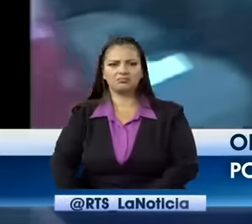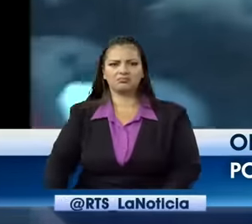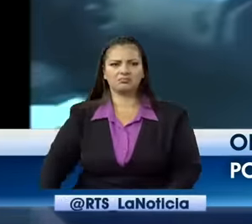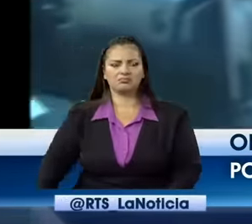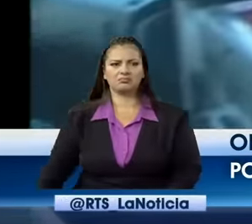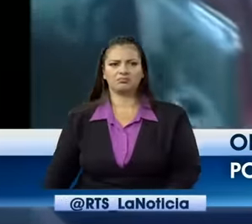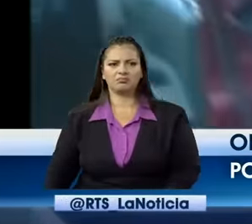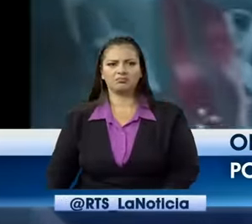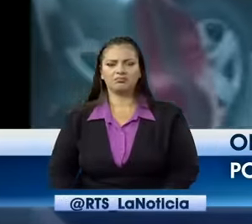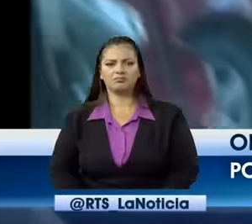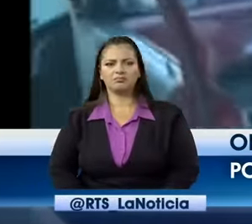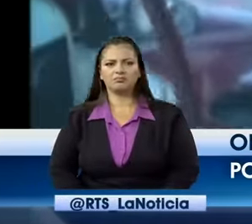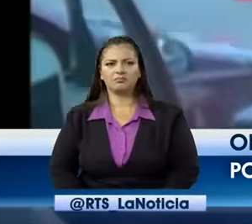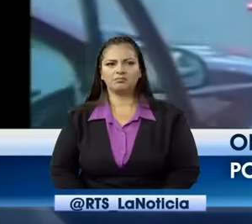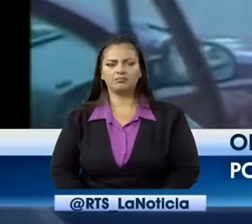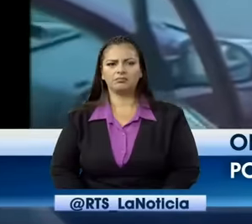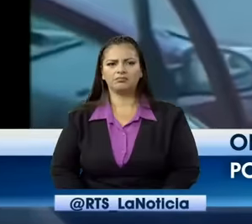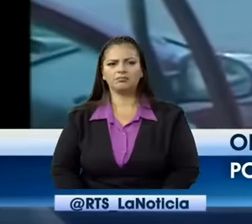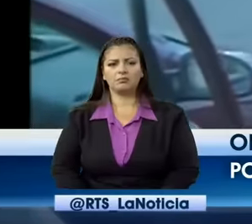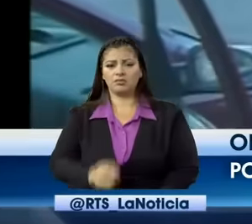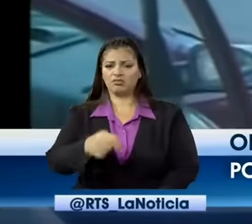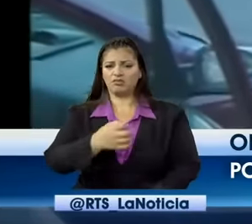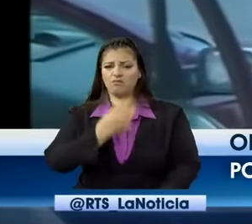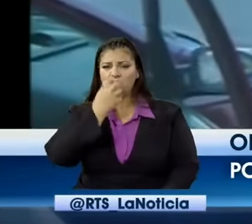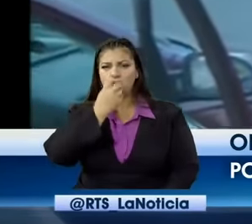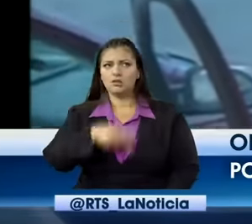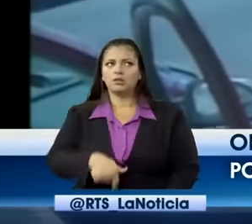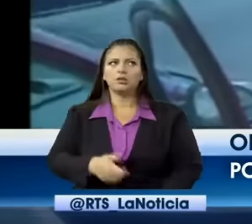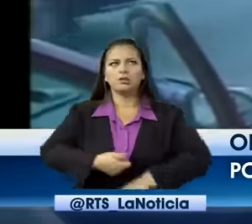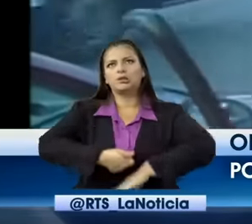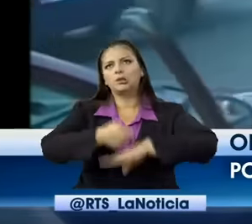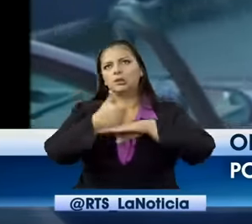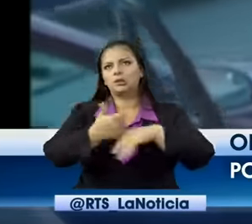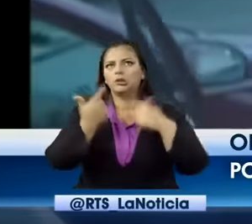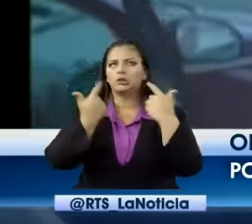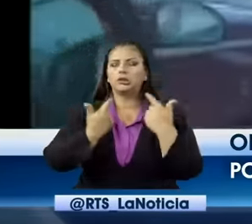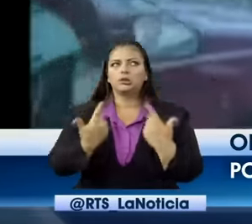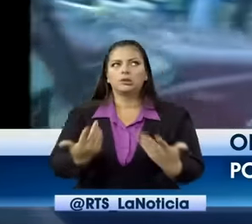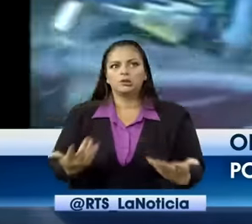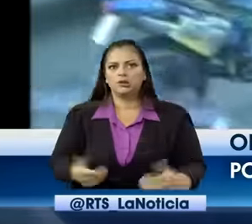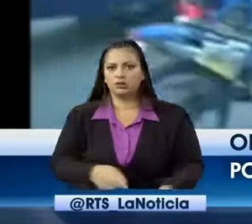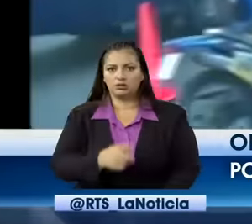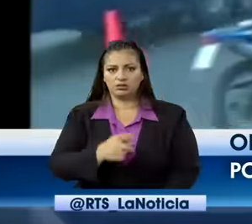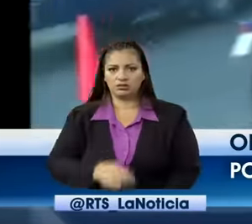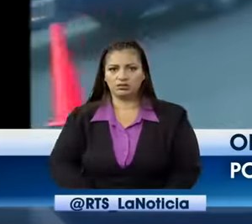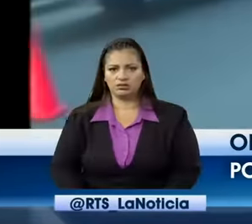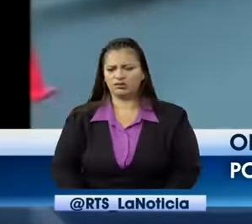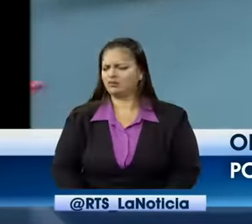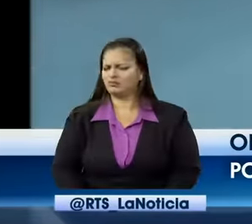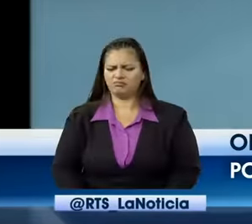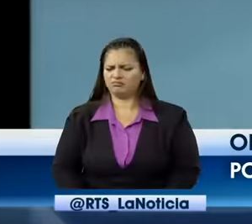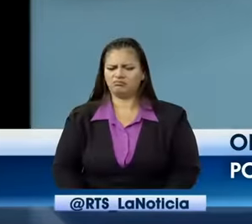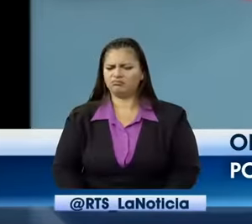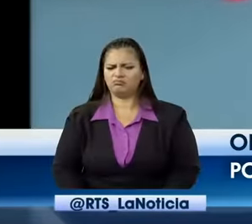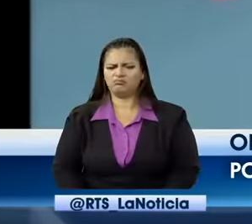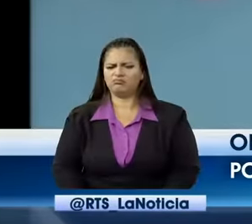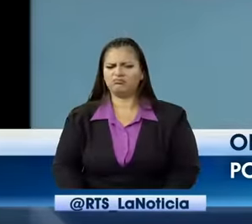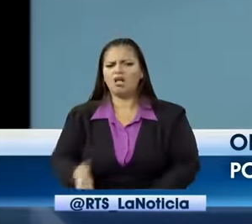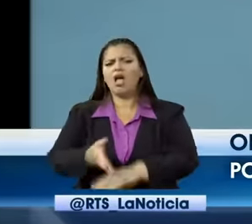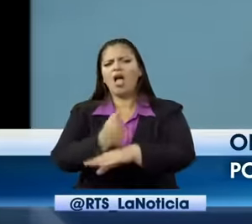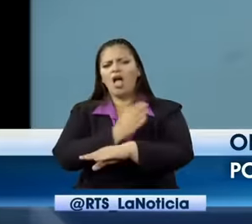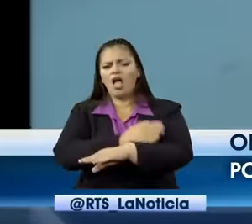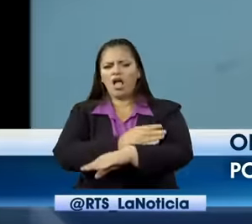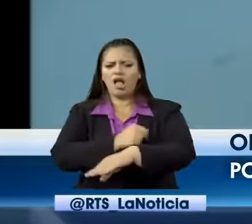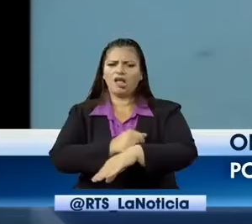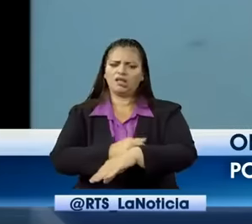no nada porque por eso uno sale con tiempo por por cualquier imprevisto parece Muchas gracias que recordar que el